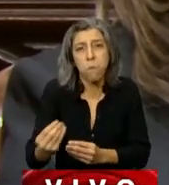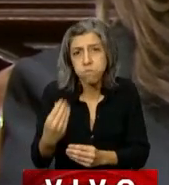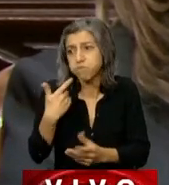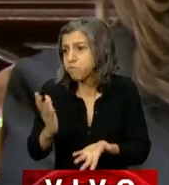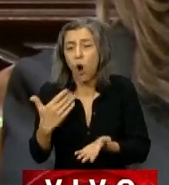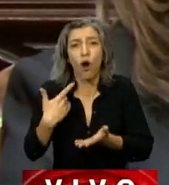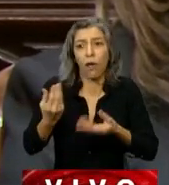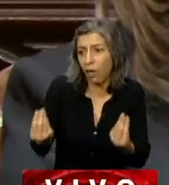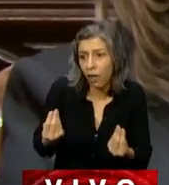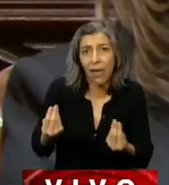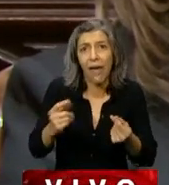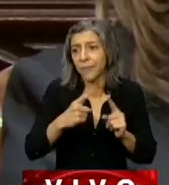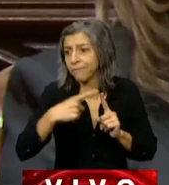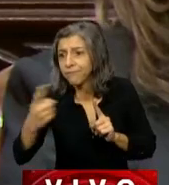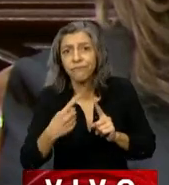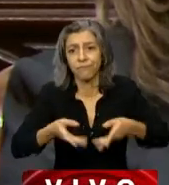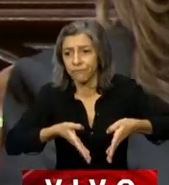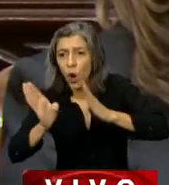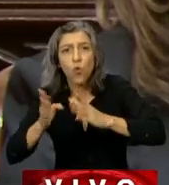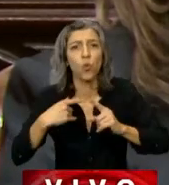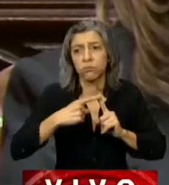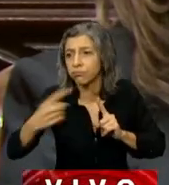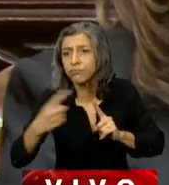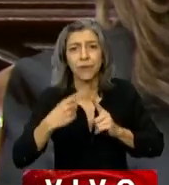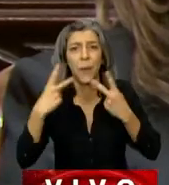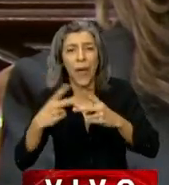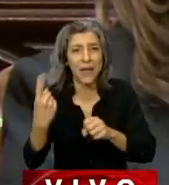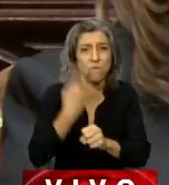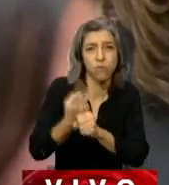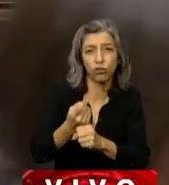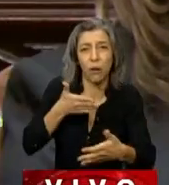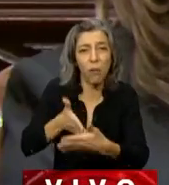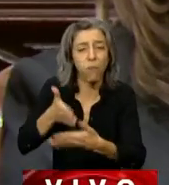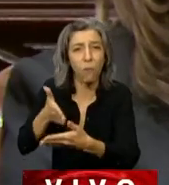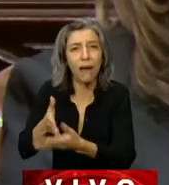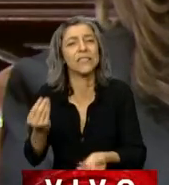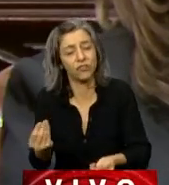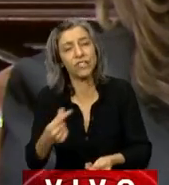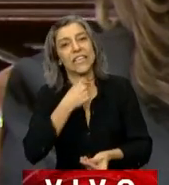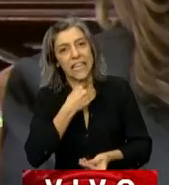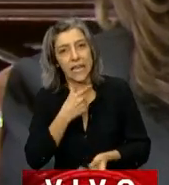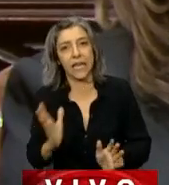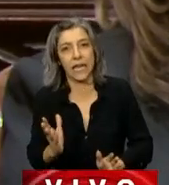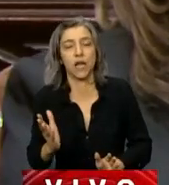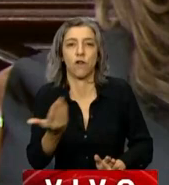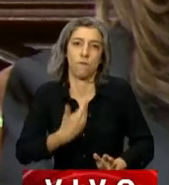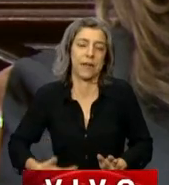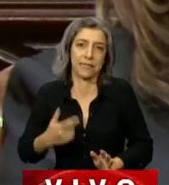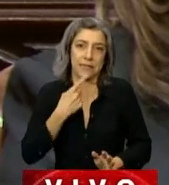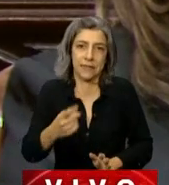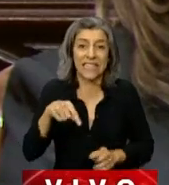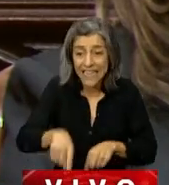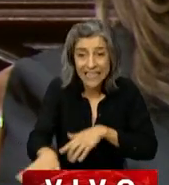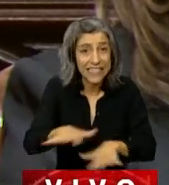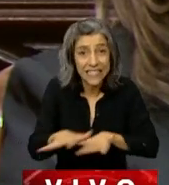que no podían ir a Orán, a Tartagal, a tantos lugares. Por eso, señor presidente, es que quiero realmente expresar